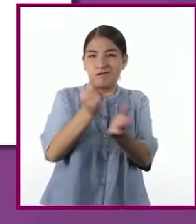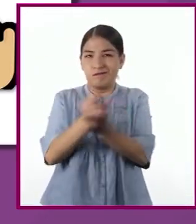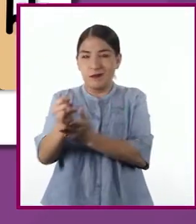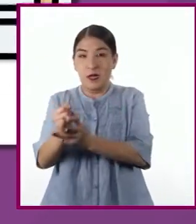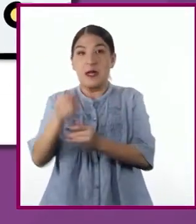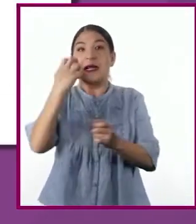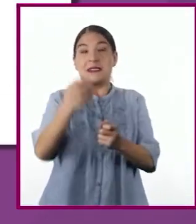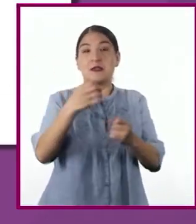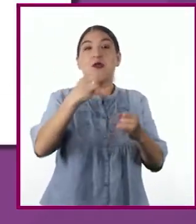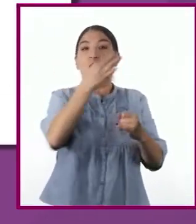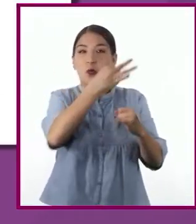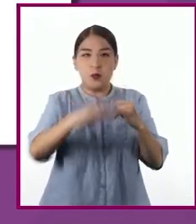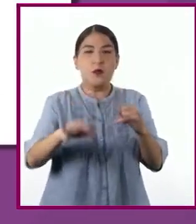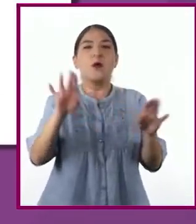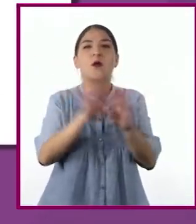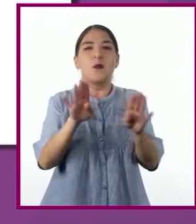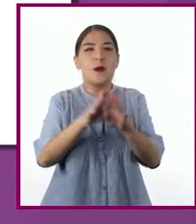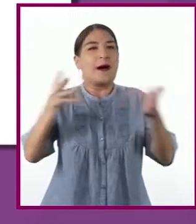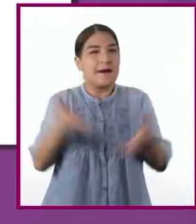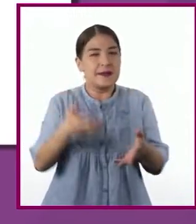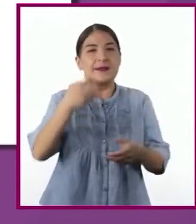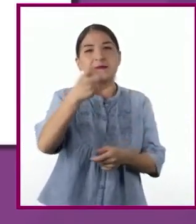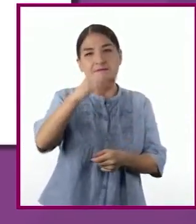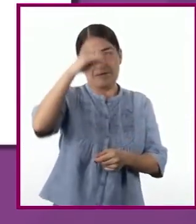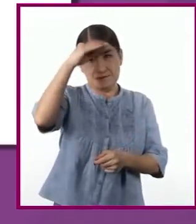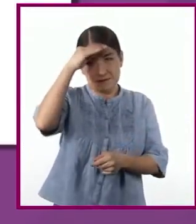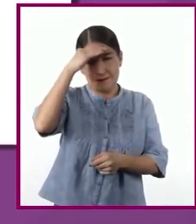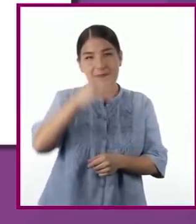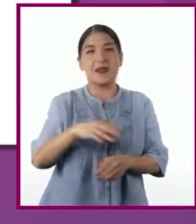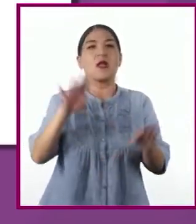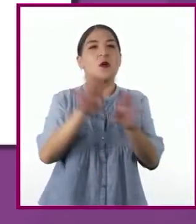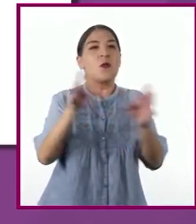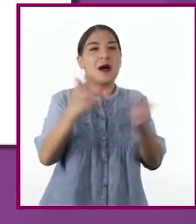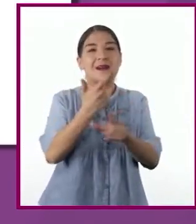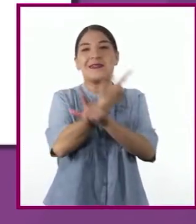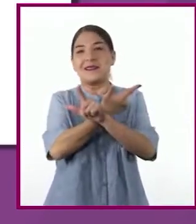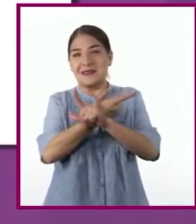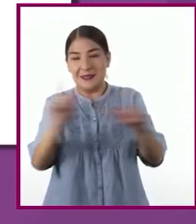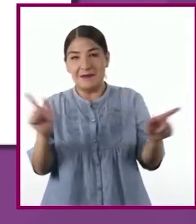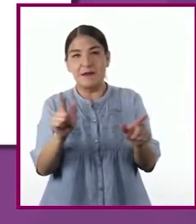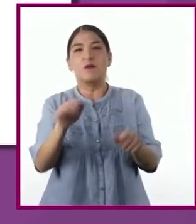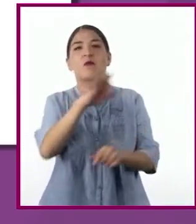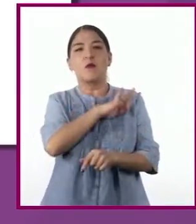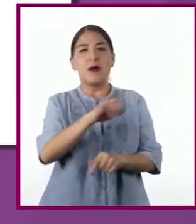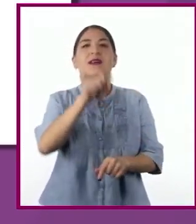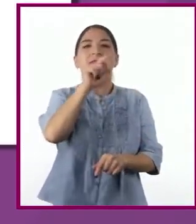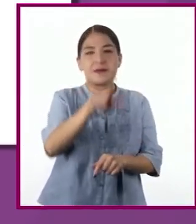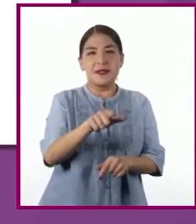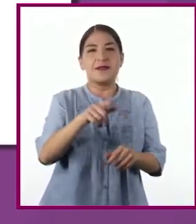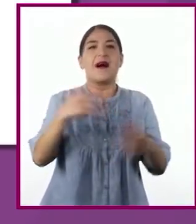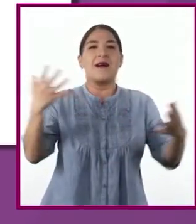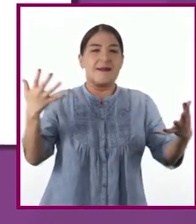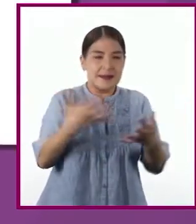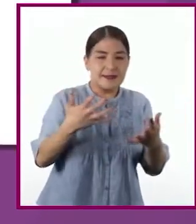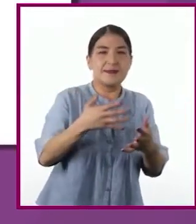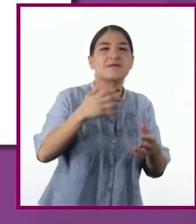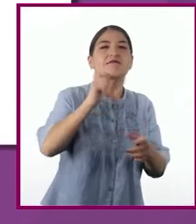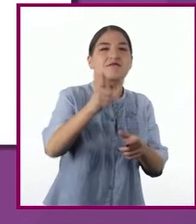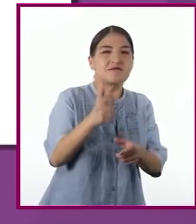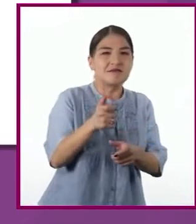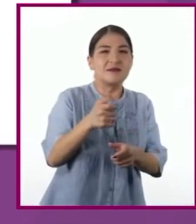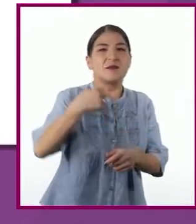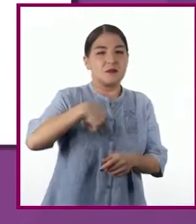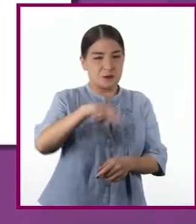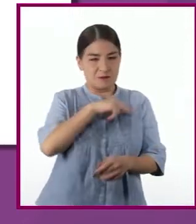a actuar de acuerdo con ese pensamiento, con esa libertad podemos también entonces ejercer